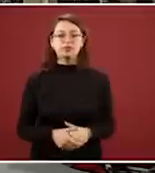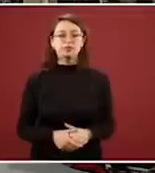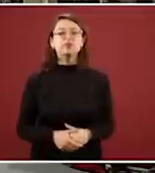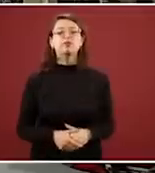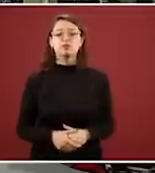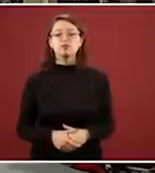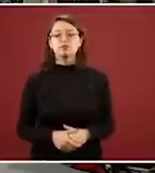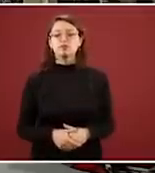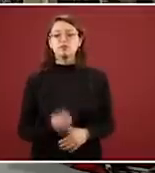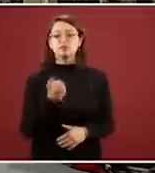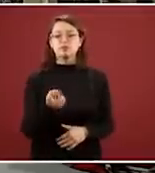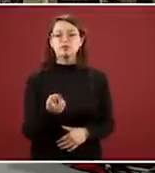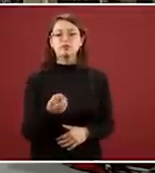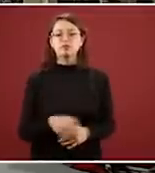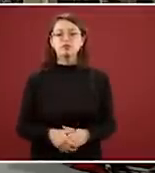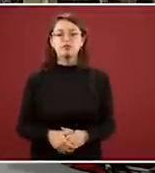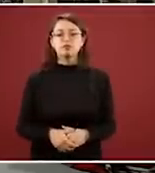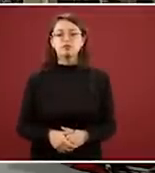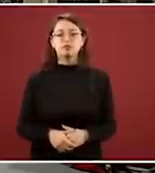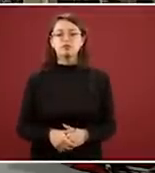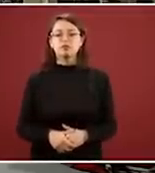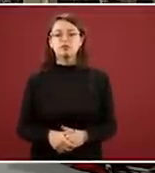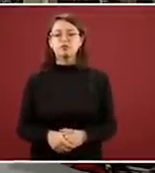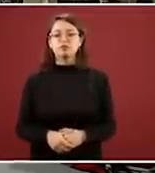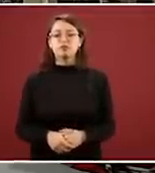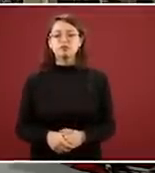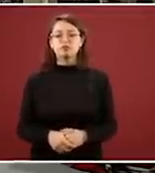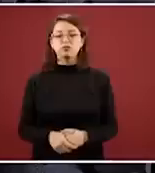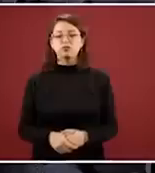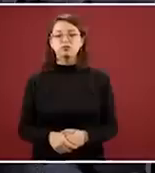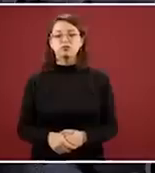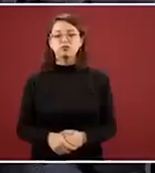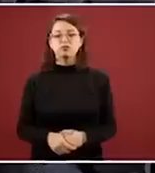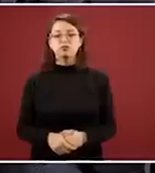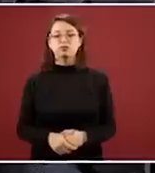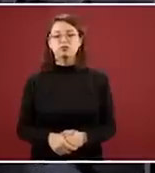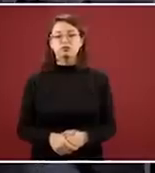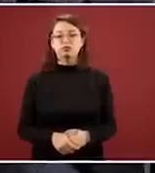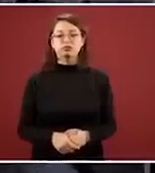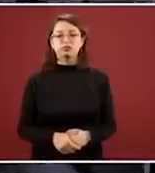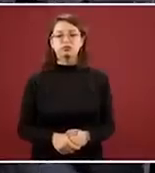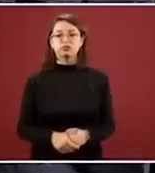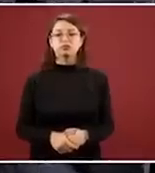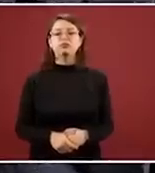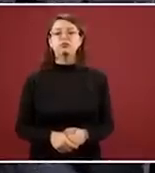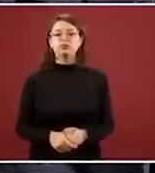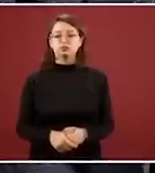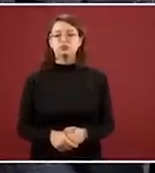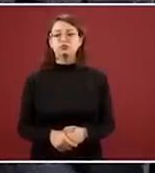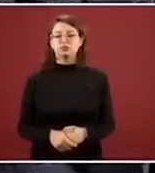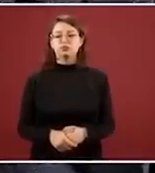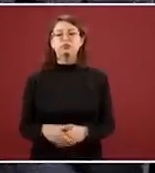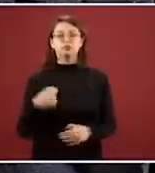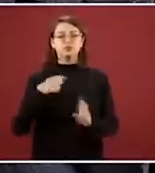Un integrante de la familia Levarón dice que va el 12, que es domingo. Sí, así es. No, pues. Pero confirmarlo con los que sí. Sí, sí voy